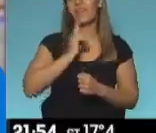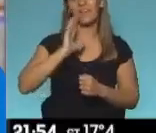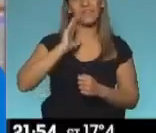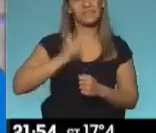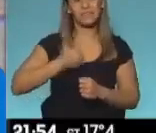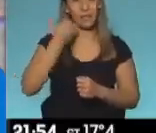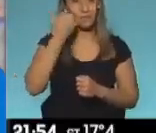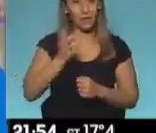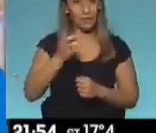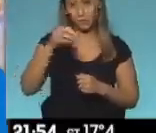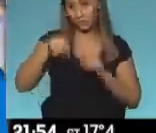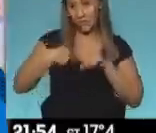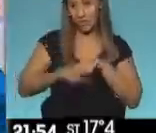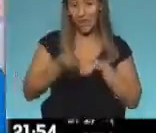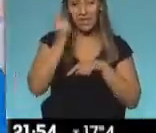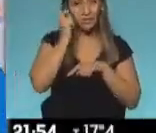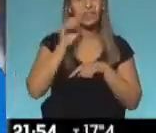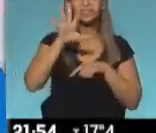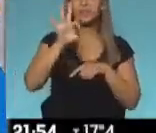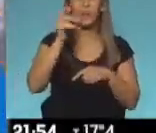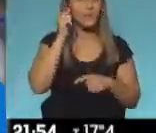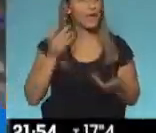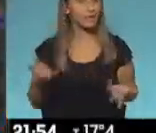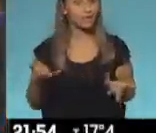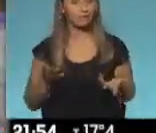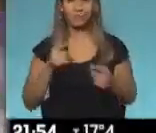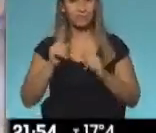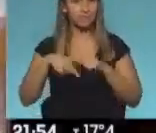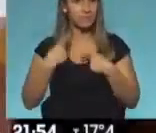Llegó a los 50, Gaby, ¿eh? Así tan linda como siempre. Parece 25.